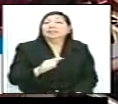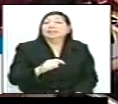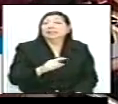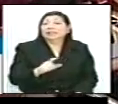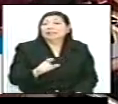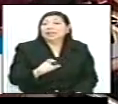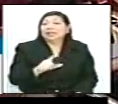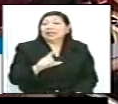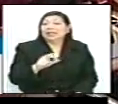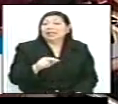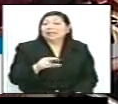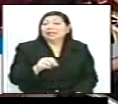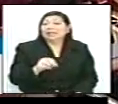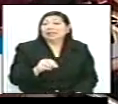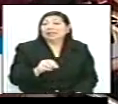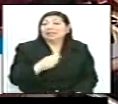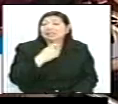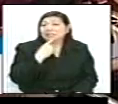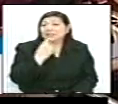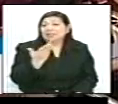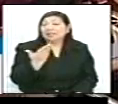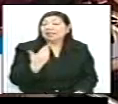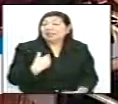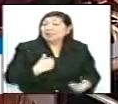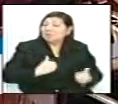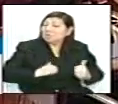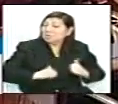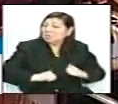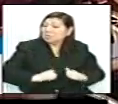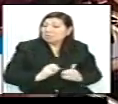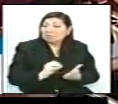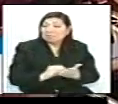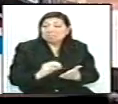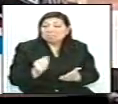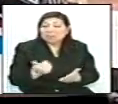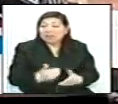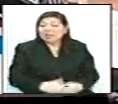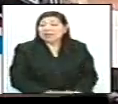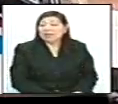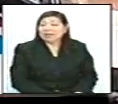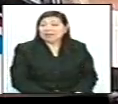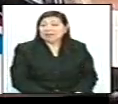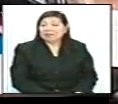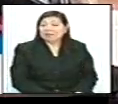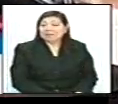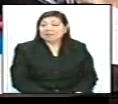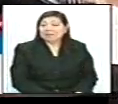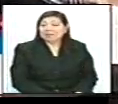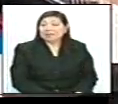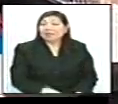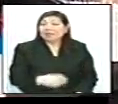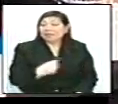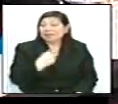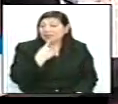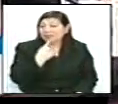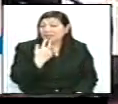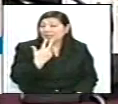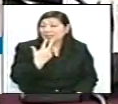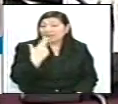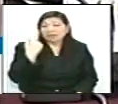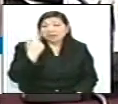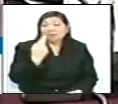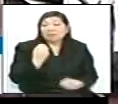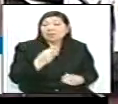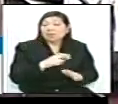Lescano, en el sentido de que tenemos que actuar de manera rápida. Y lo digo por tres razones. Uno, porque